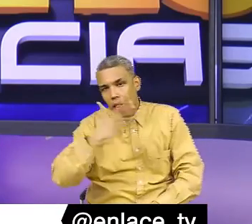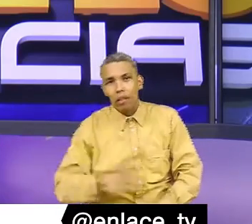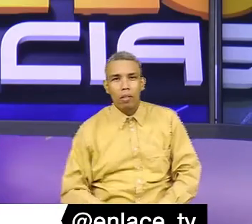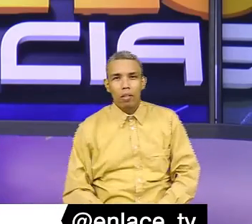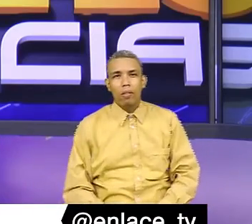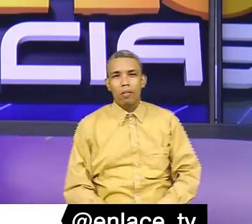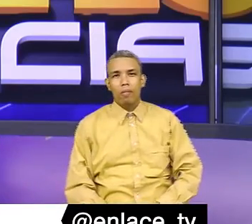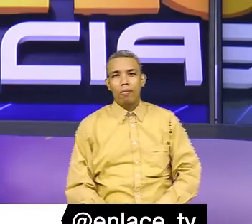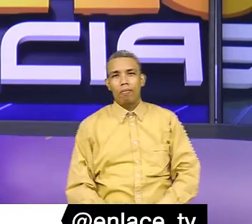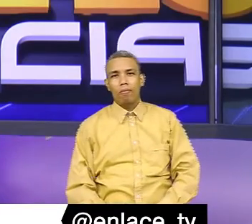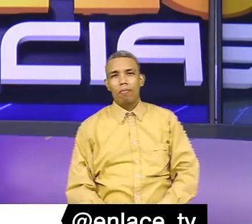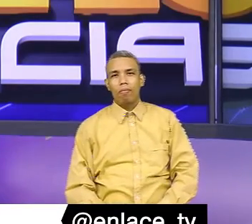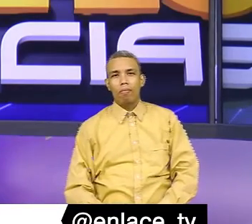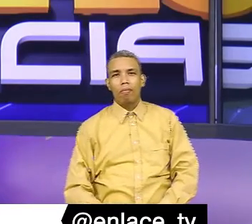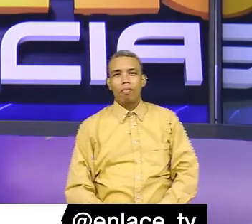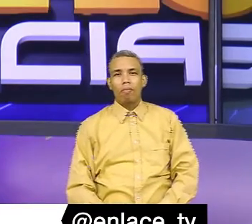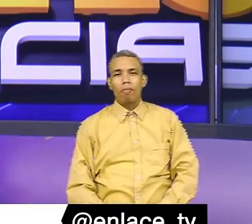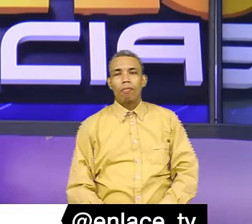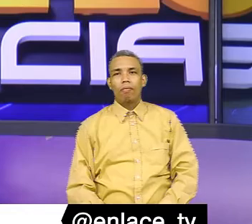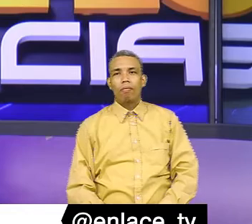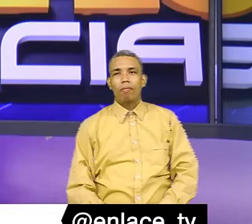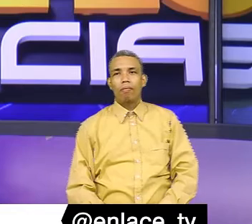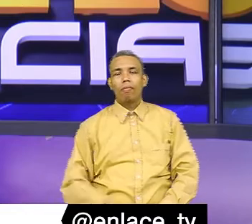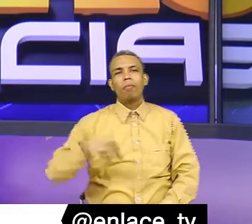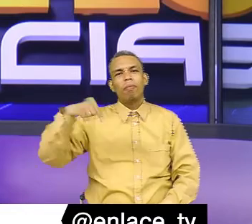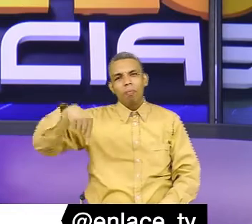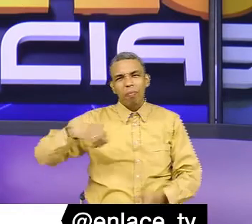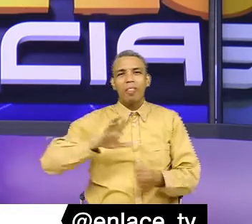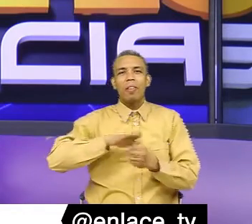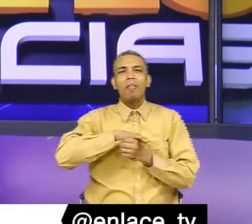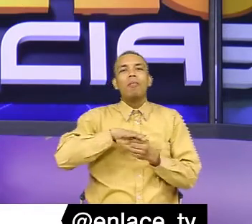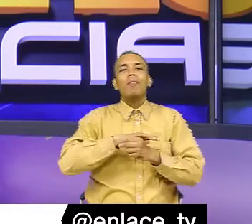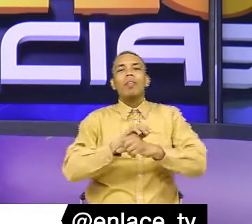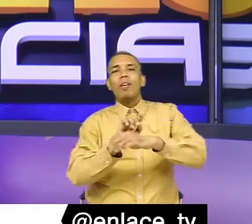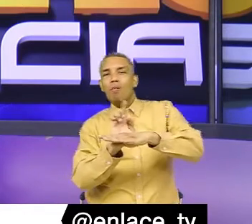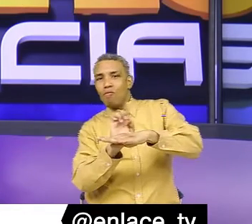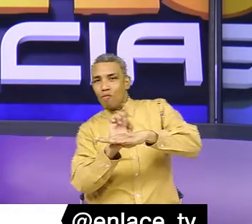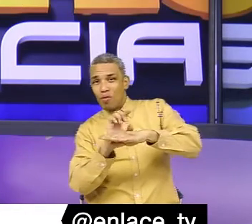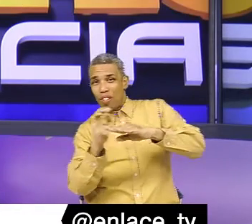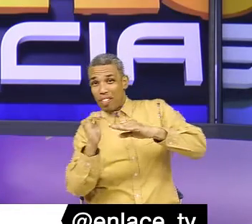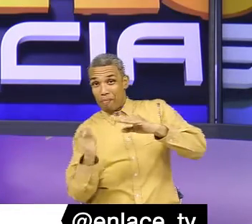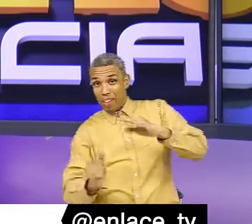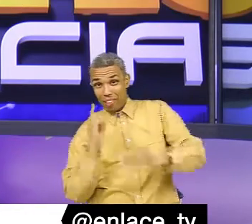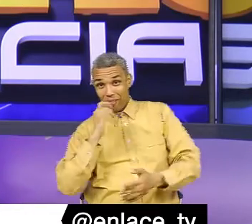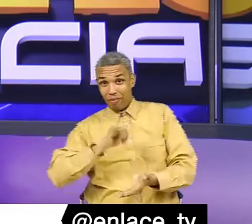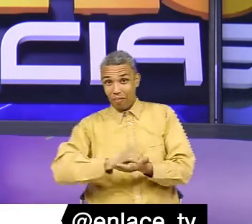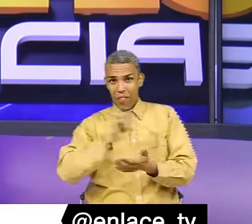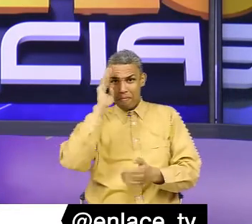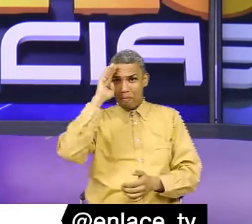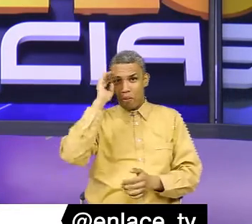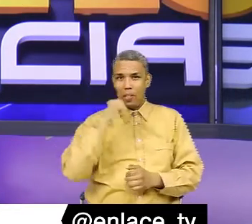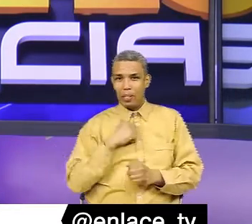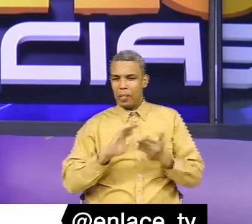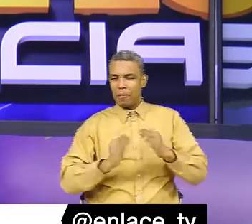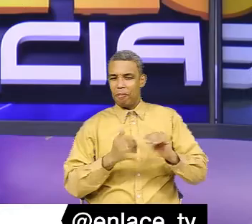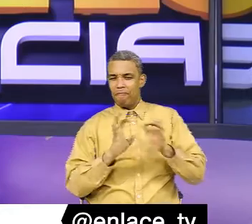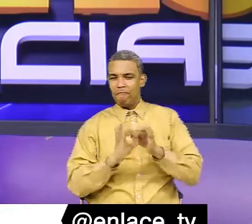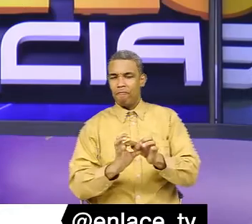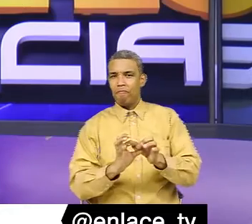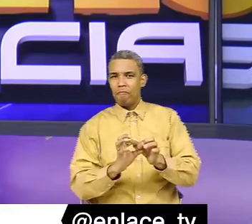Se creó un nuevo frente de seguridad en la ciudad. Esta vez los habitantes de la Floresta Baja de la Comuna 3 y la Policía Nacional se unieron en la